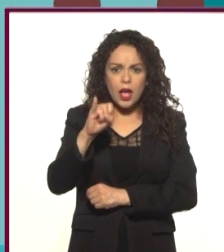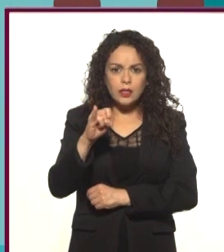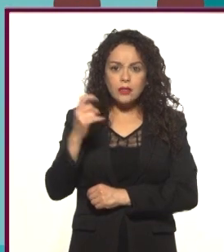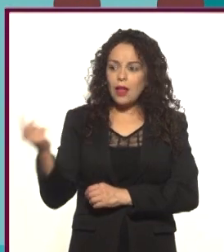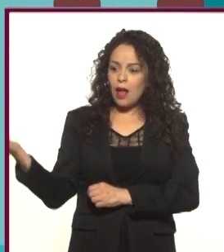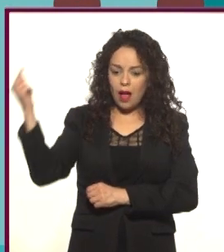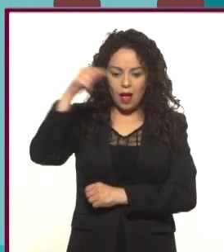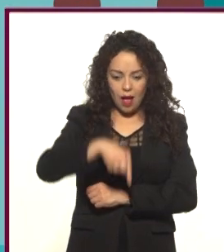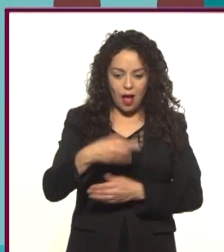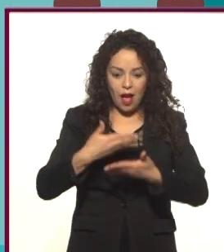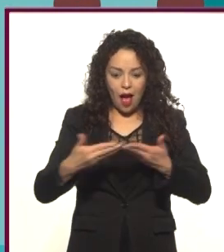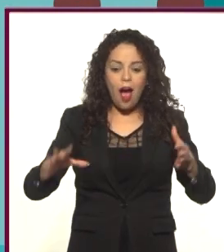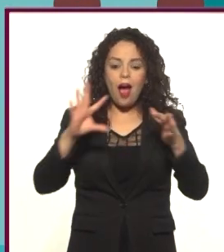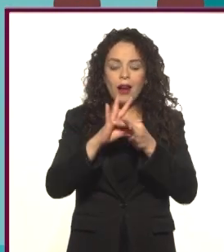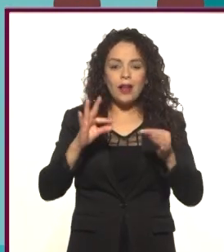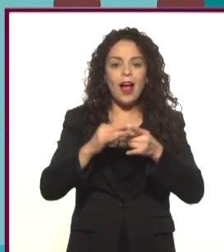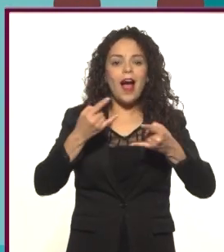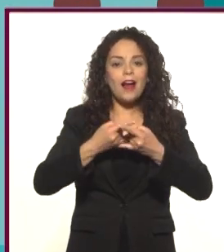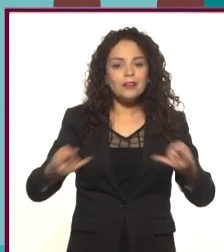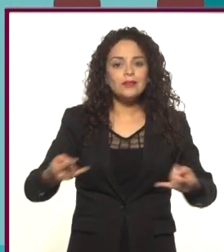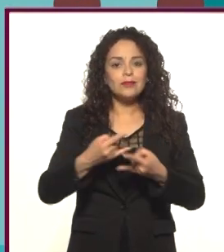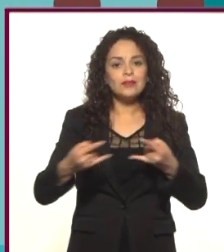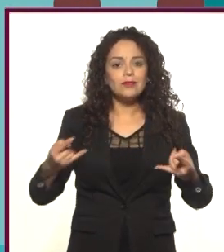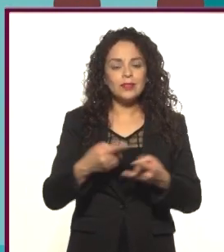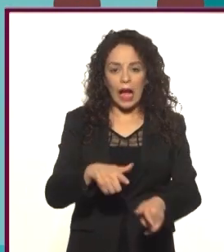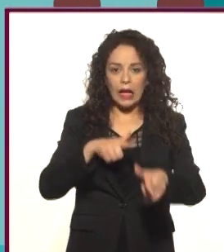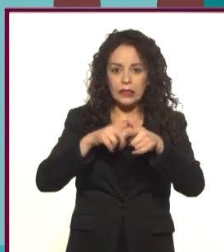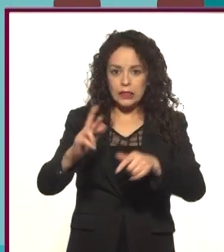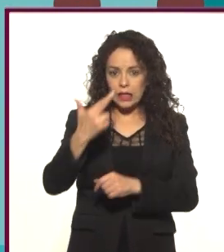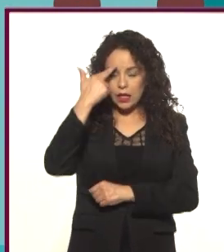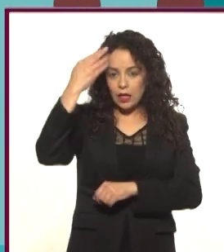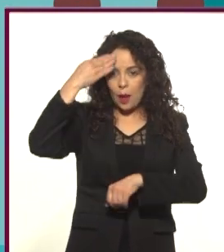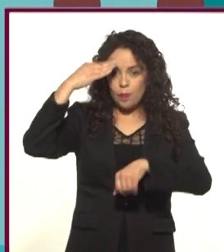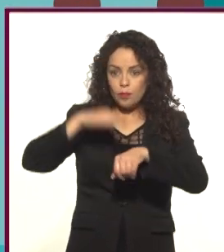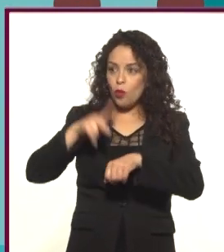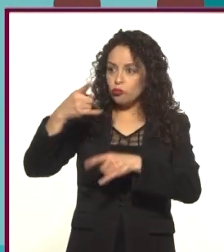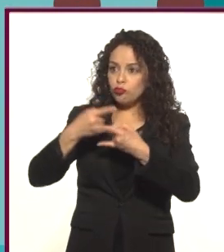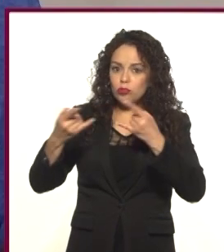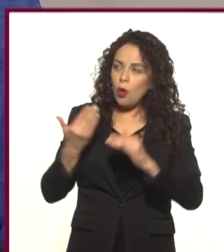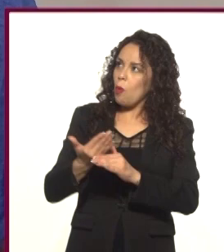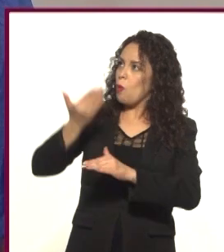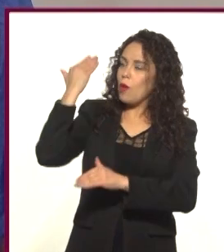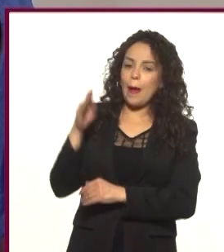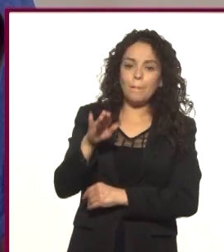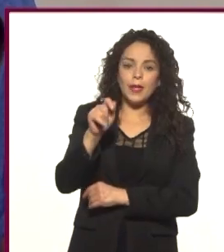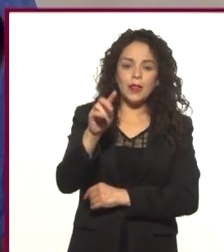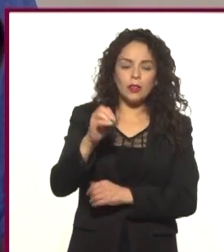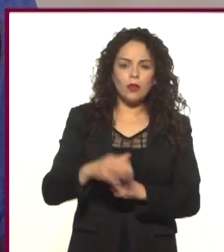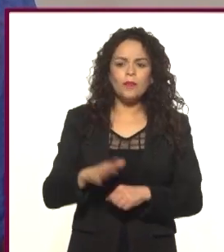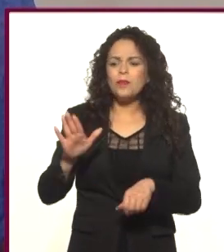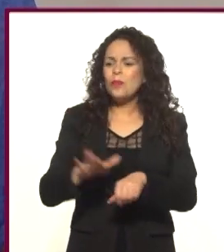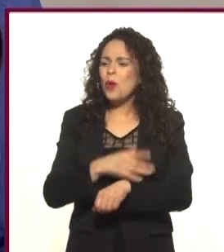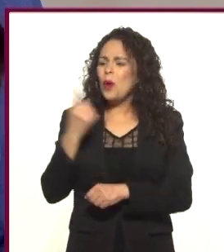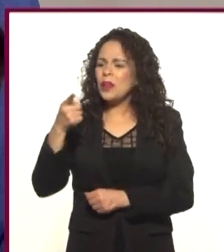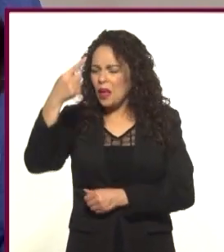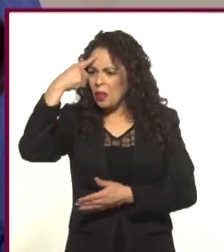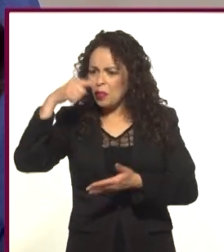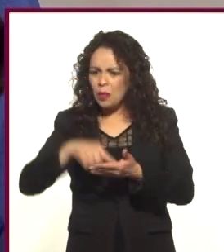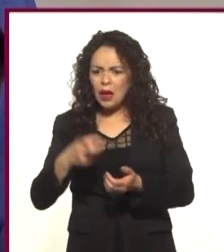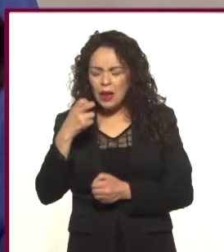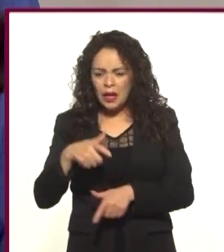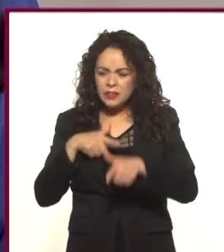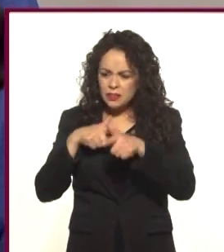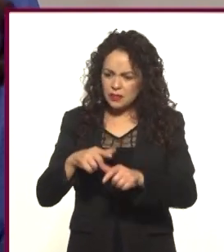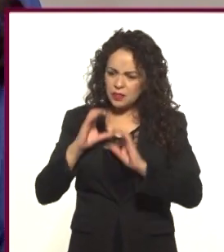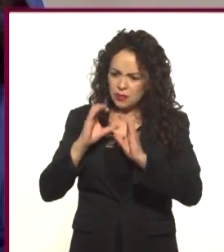y traídos a nuestros tiempos para historietas y mantener vivo su mito. Pero, ¿por qué crees que sea así? Que estos mitos conserven